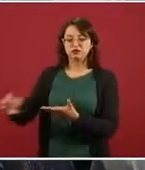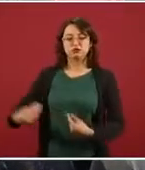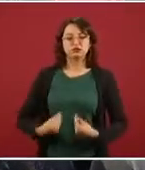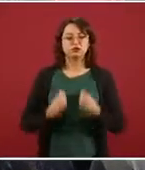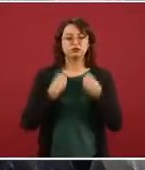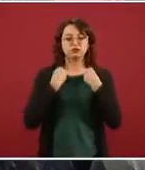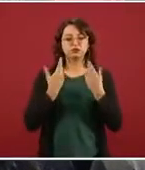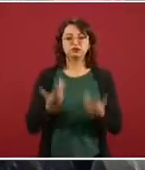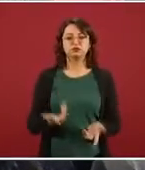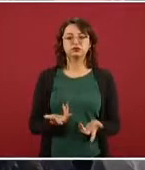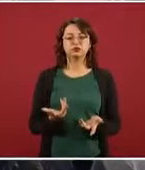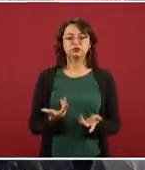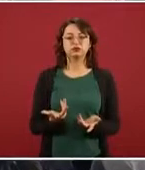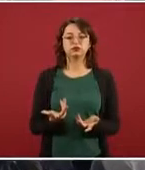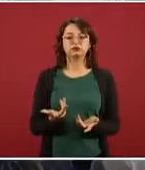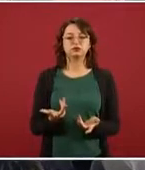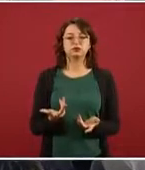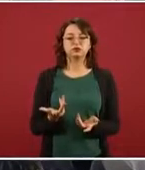hay